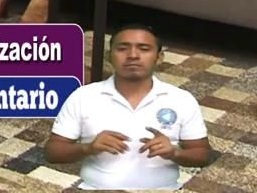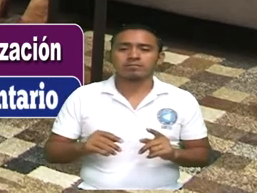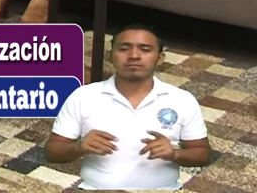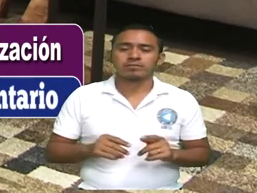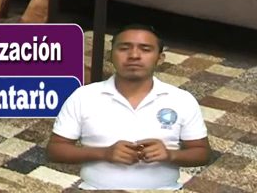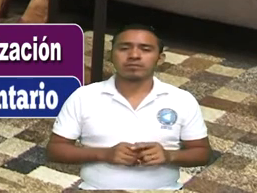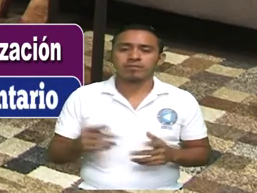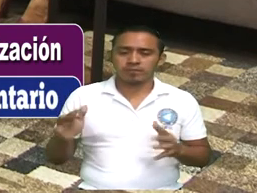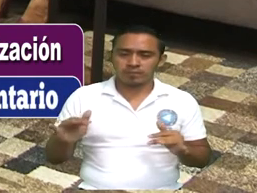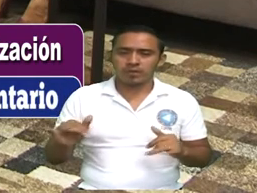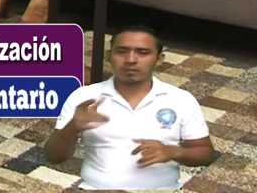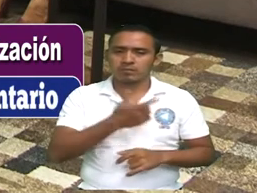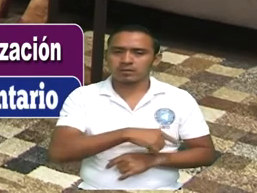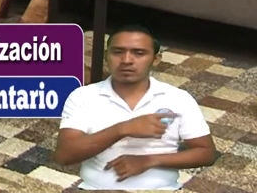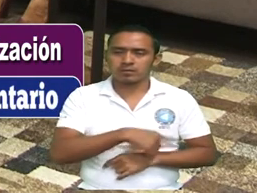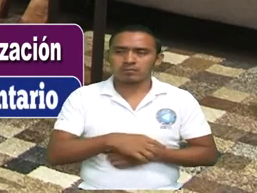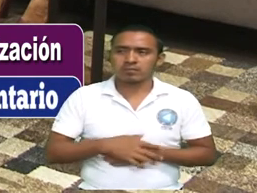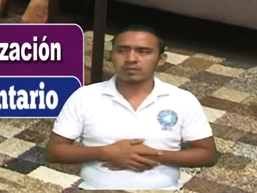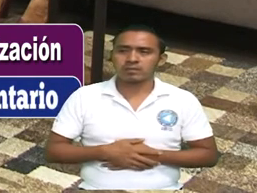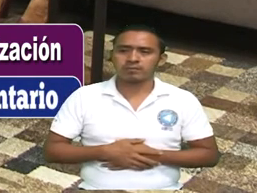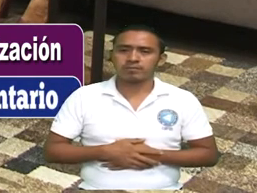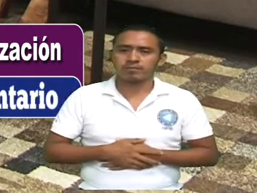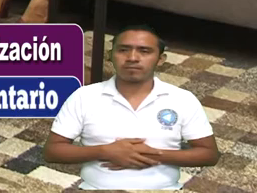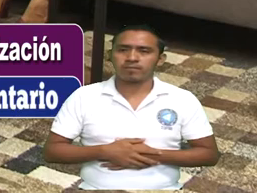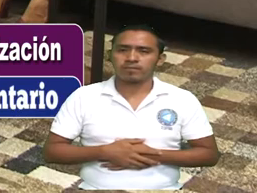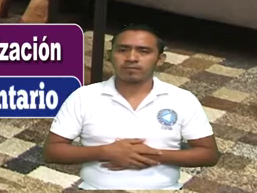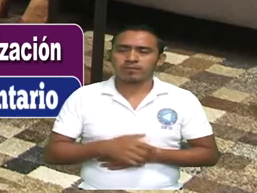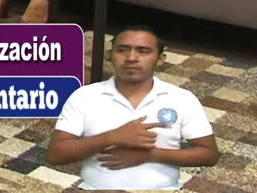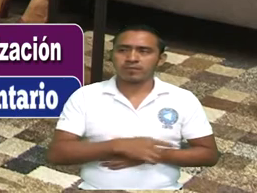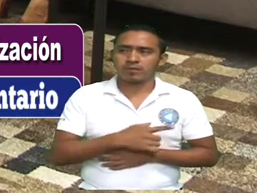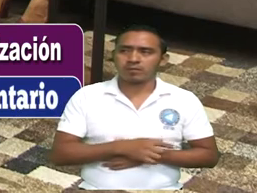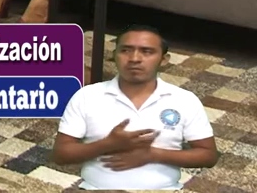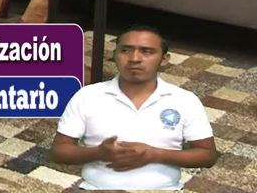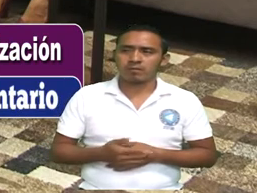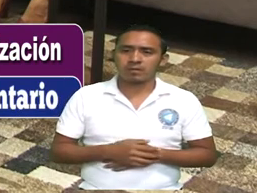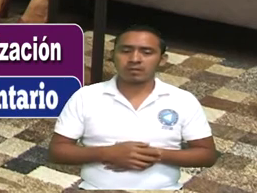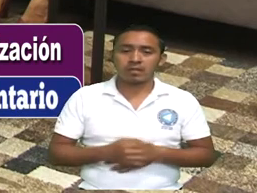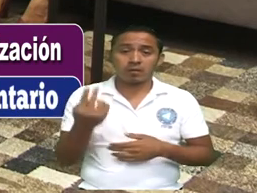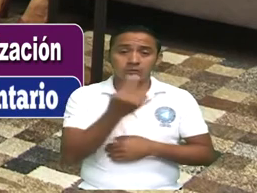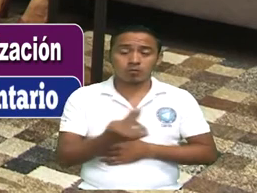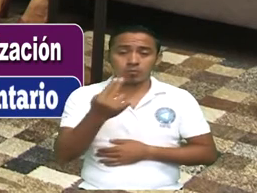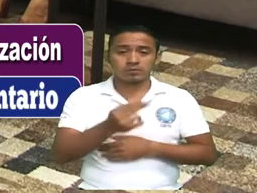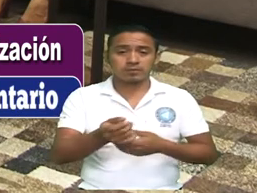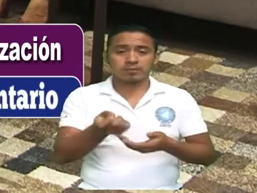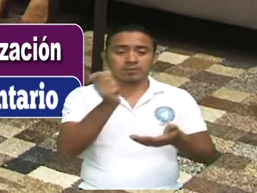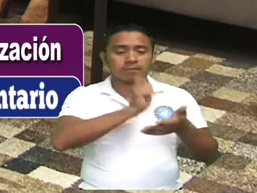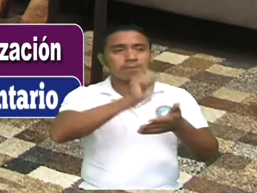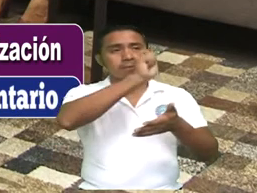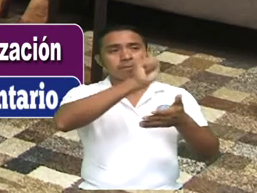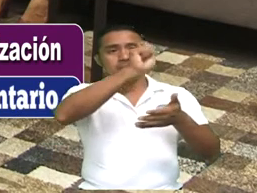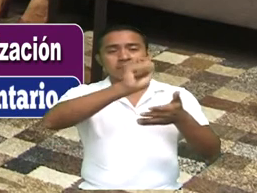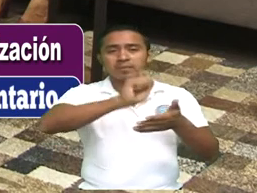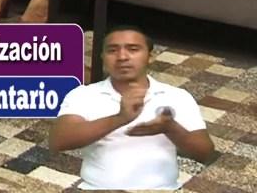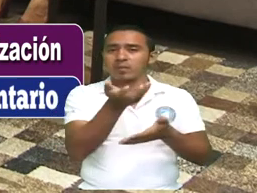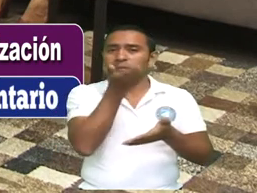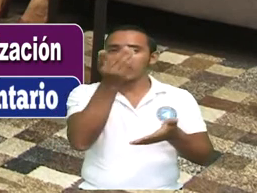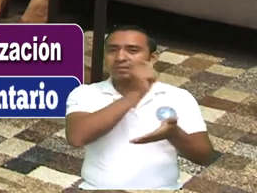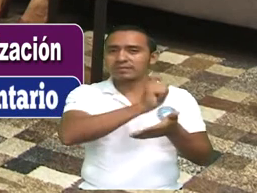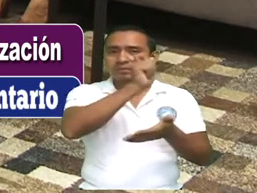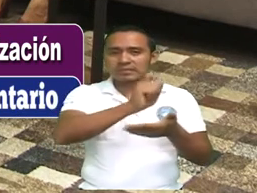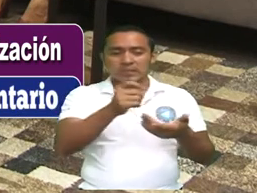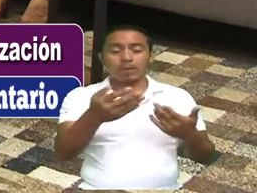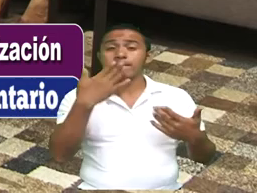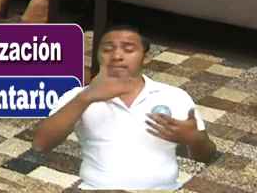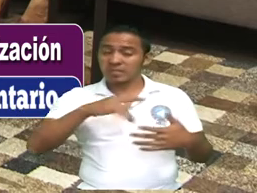escuelas, ya no quedan casi escuelas que usen todavía la TIS, que era dañinante tanto para el docente como para los